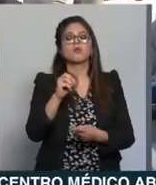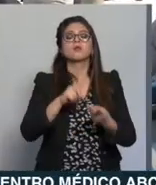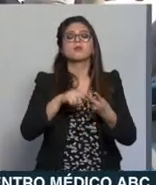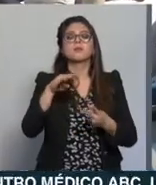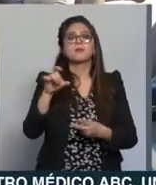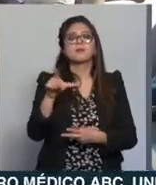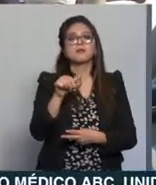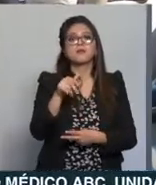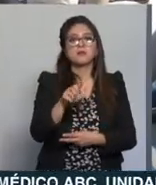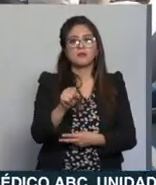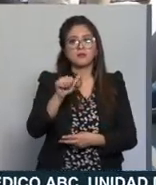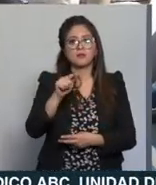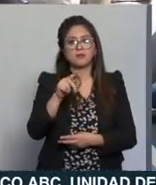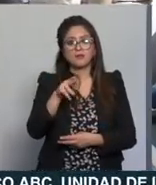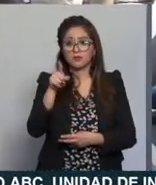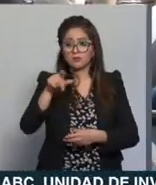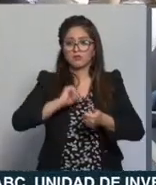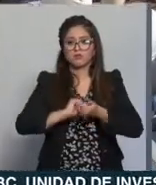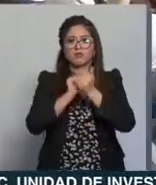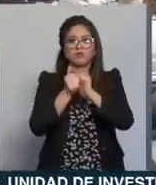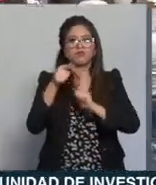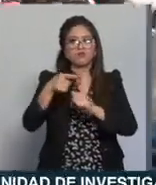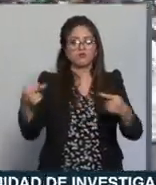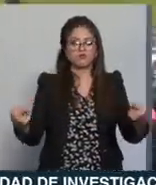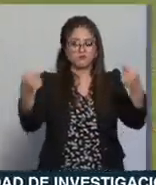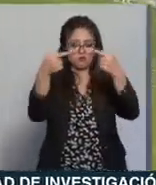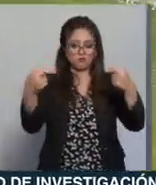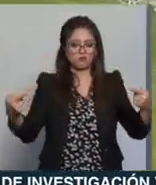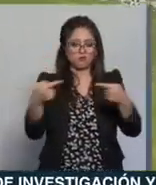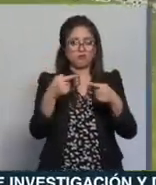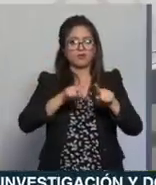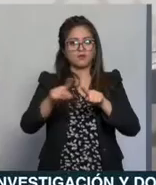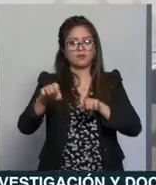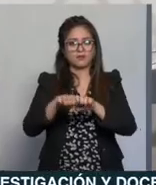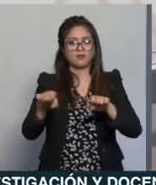Artilleros. Así se vivió el ambiente de estos encuentros.